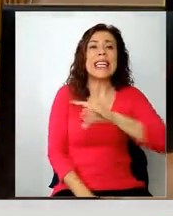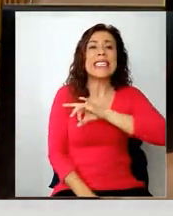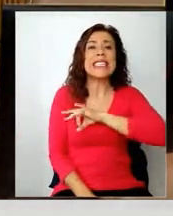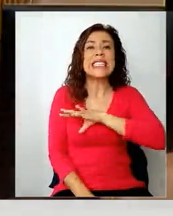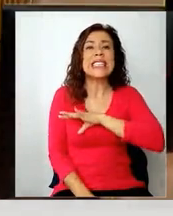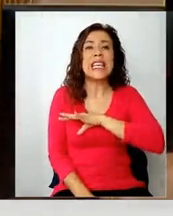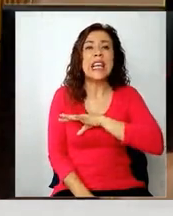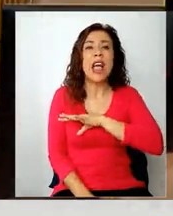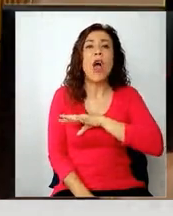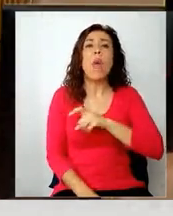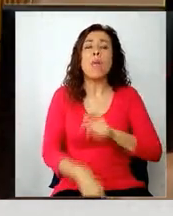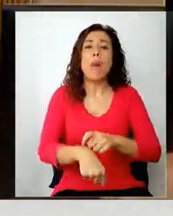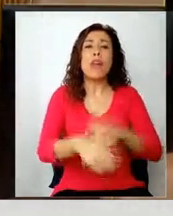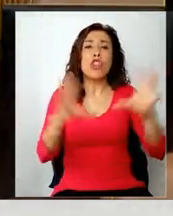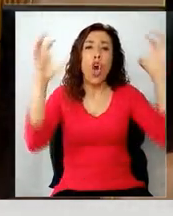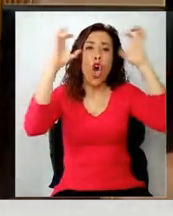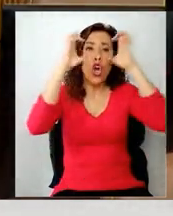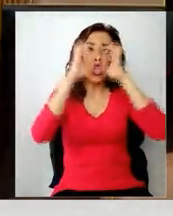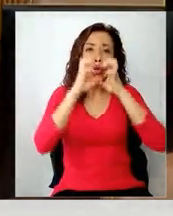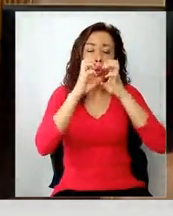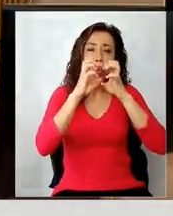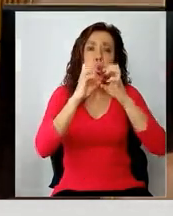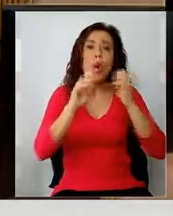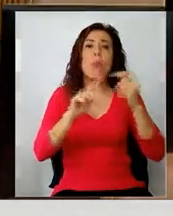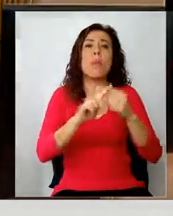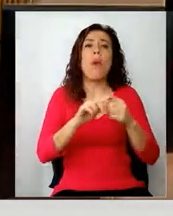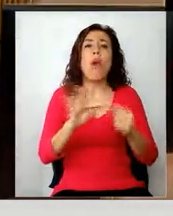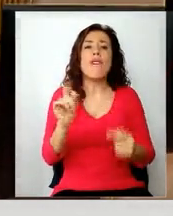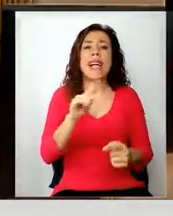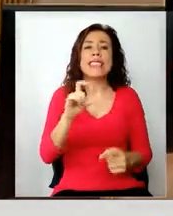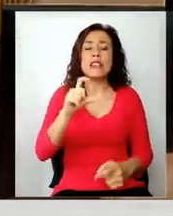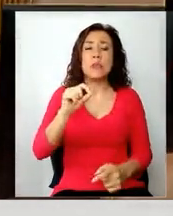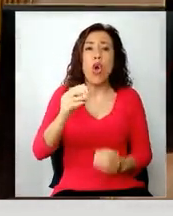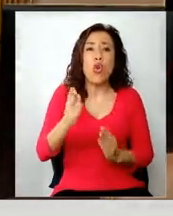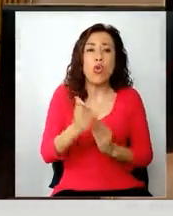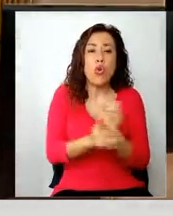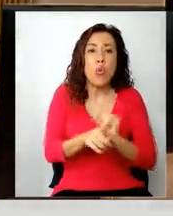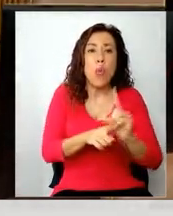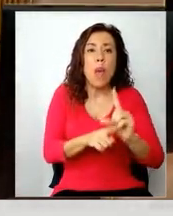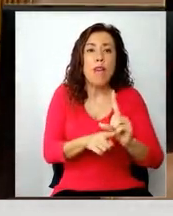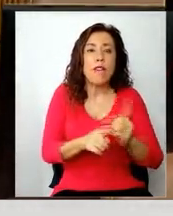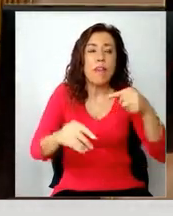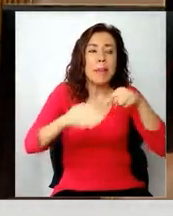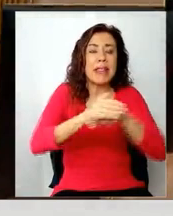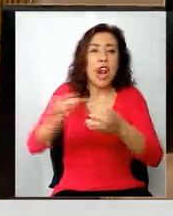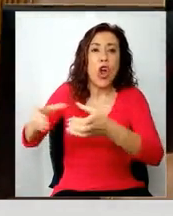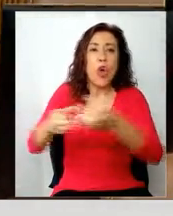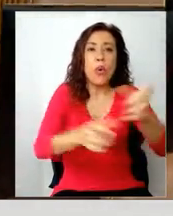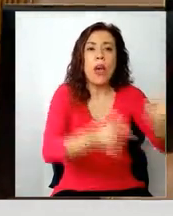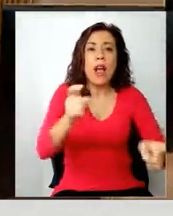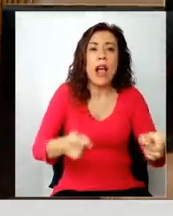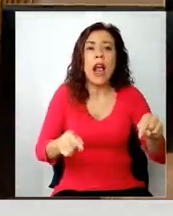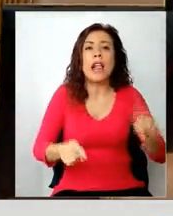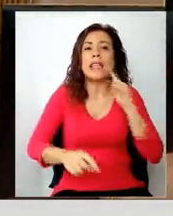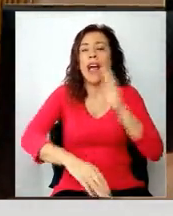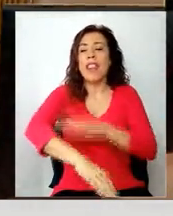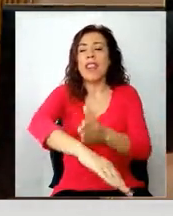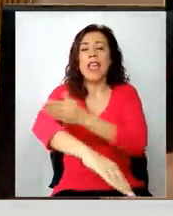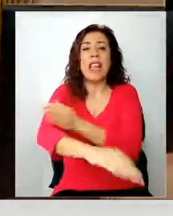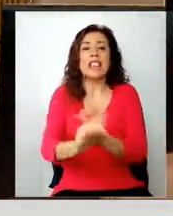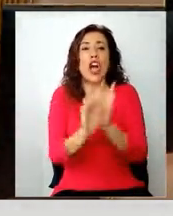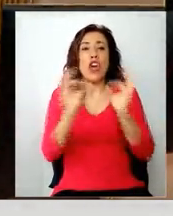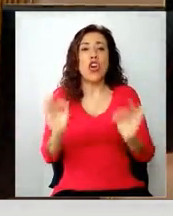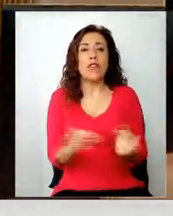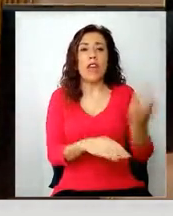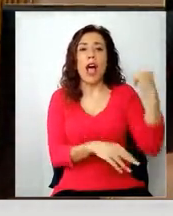oscuro marcado por el fascismo incipiente penetrándose en las masas que hoy tienen posesionado a la derecha conservadora al